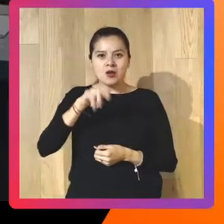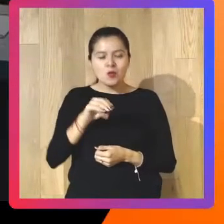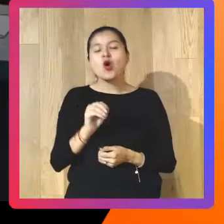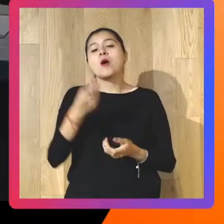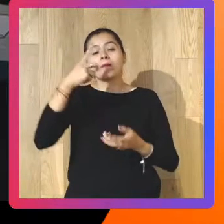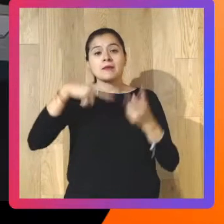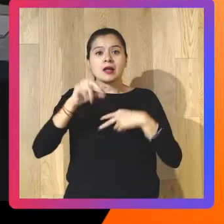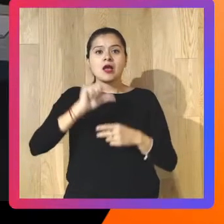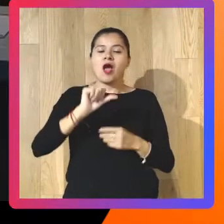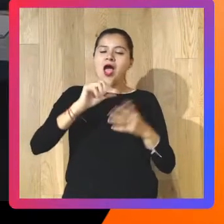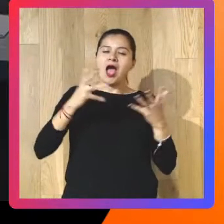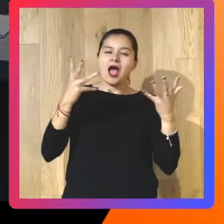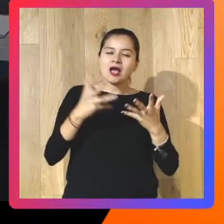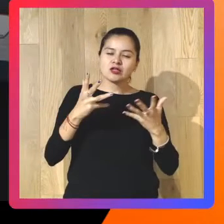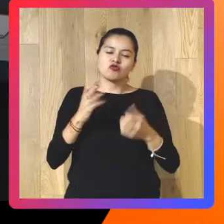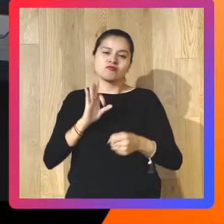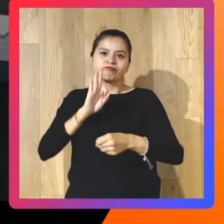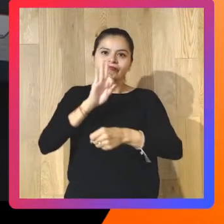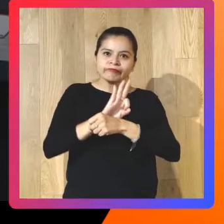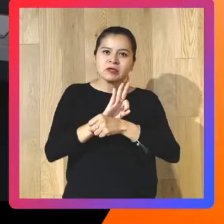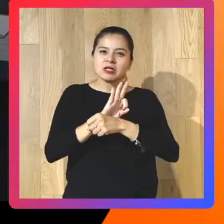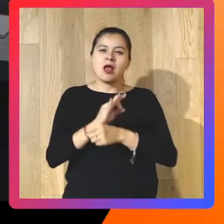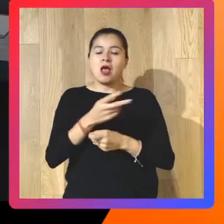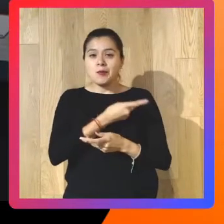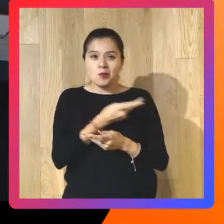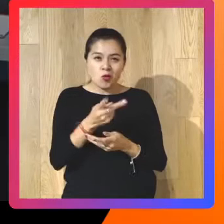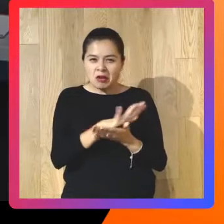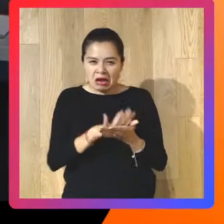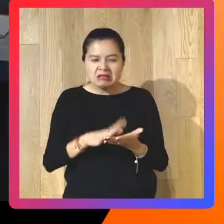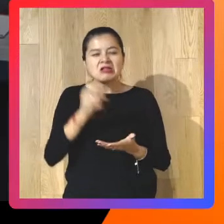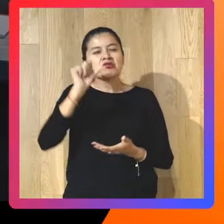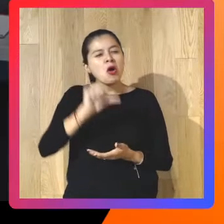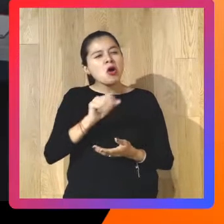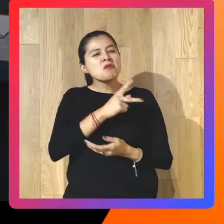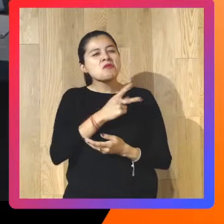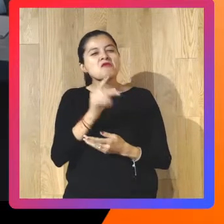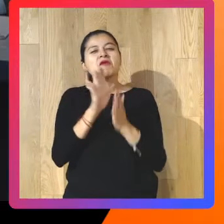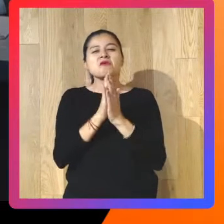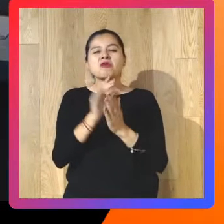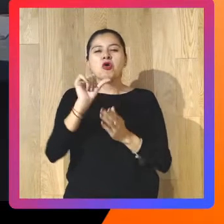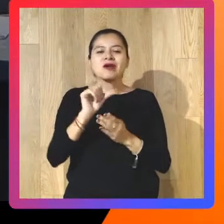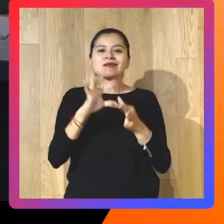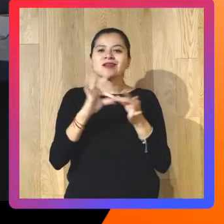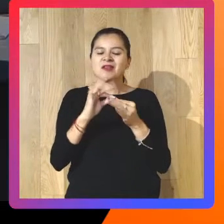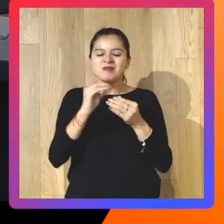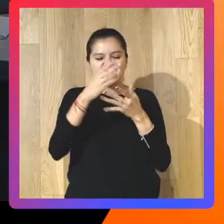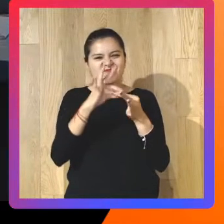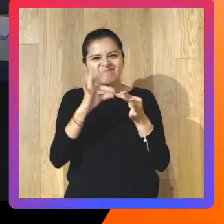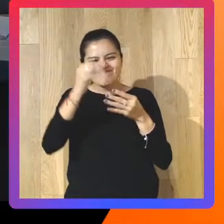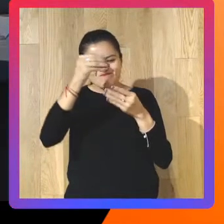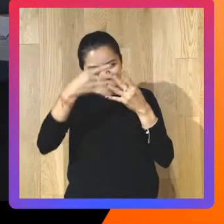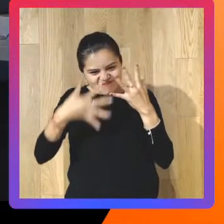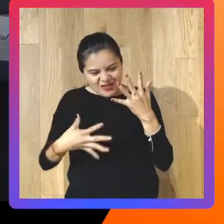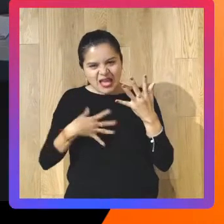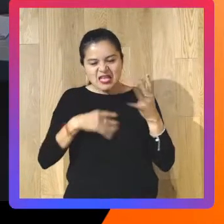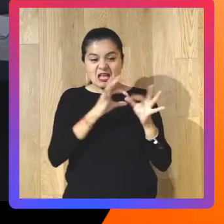de Acción Ciudadana frente a la pobreza. Te pedimos, Rogelio, que nos hagas una radiografía de la pobreza y su relación con